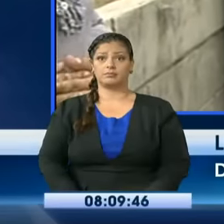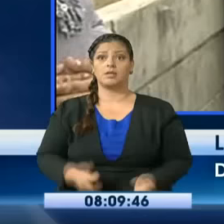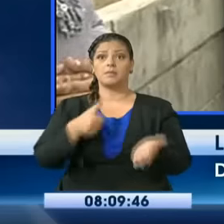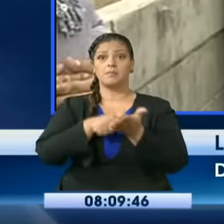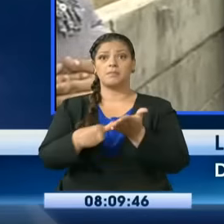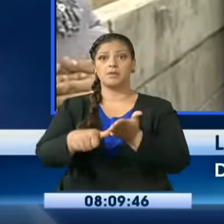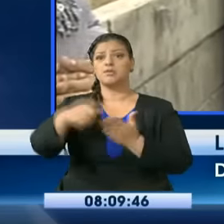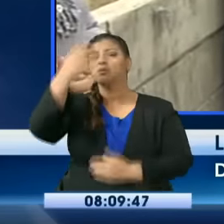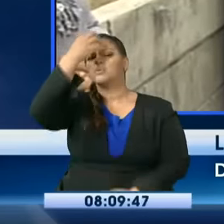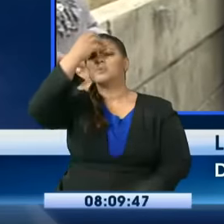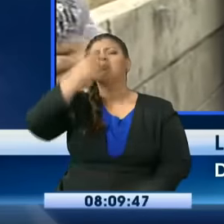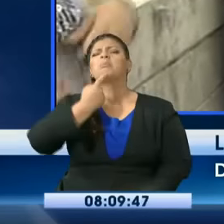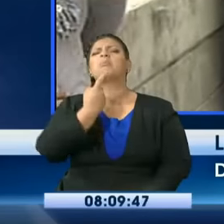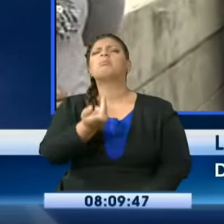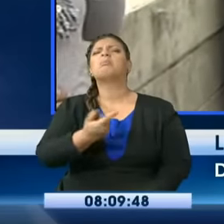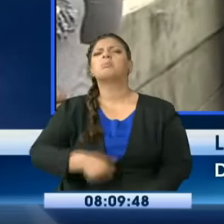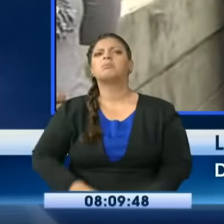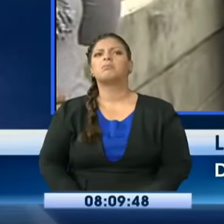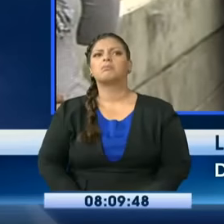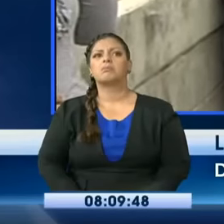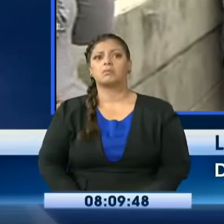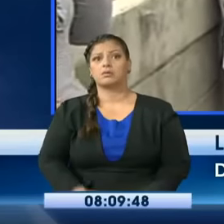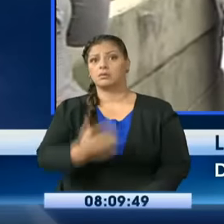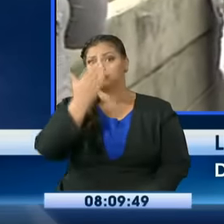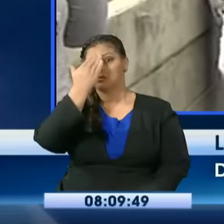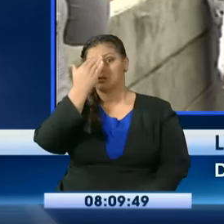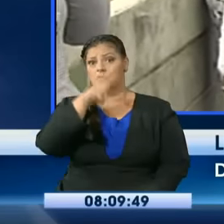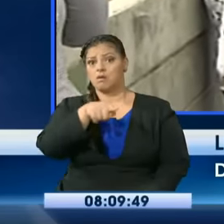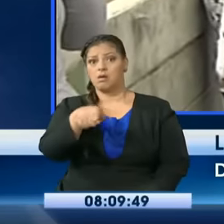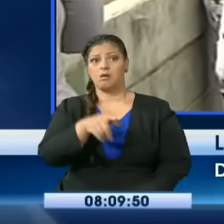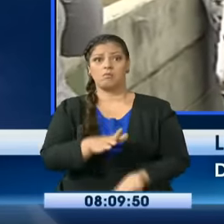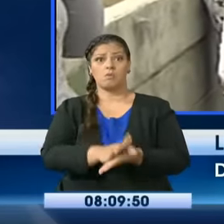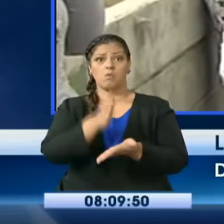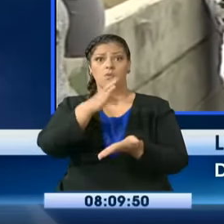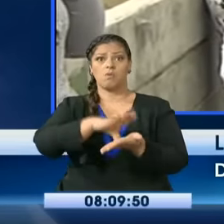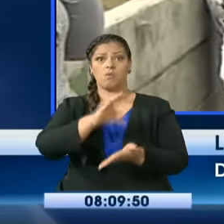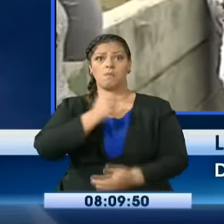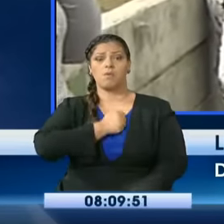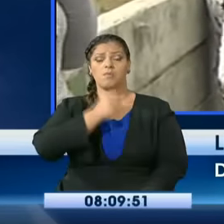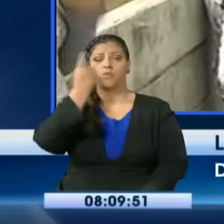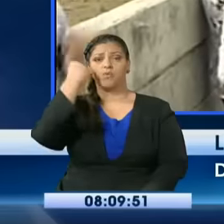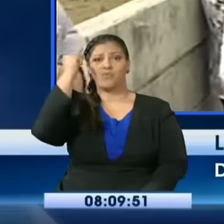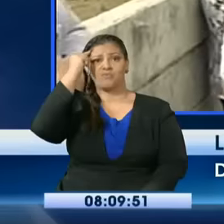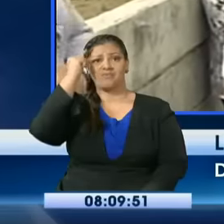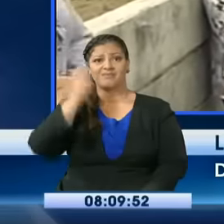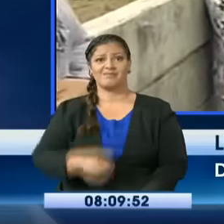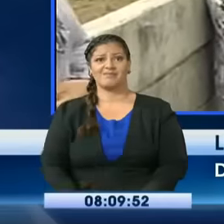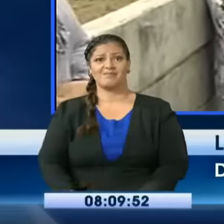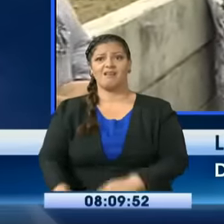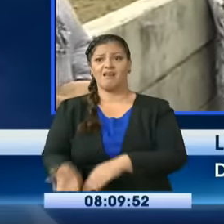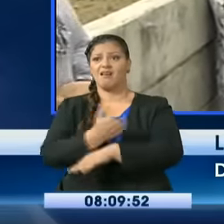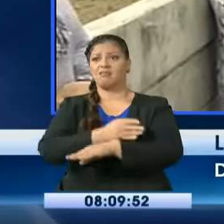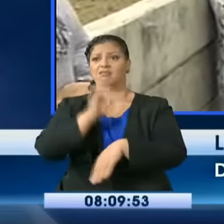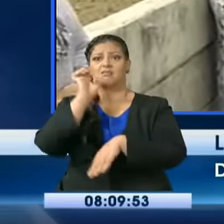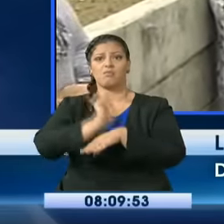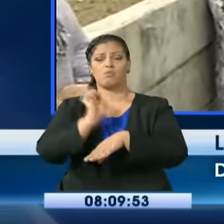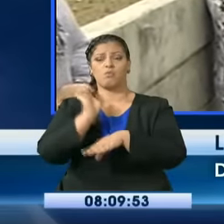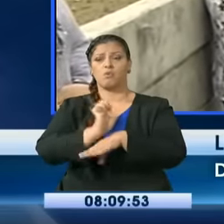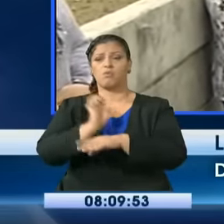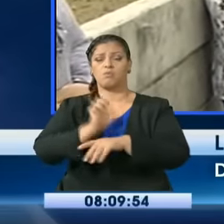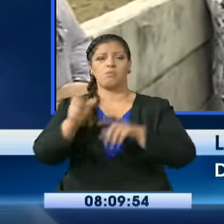de Educación, por ejemplo? Hay un colegio que no es privado, que es un colegio público, gastada la plata de los ecuatorianos allá